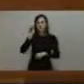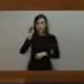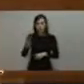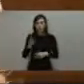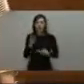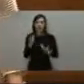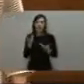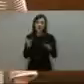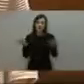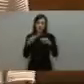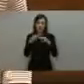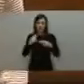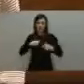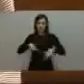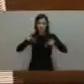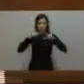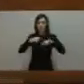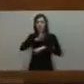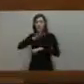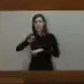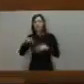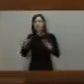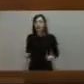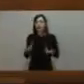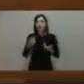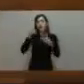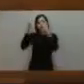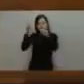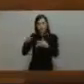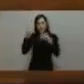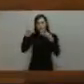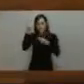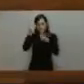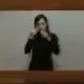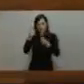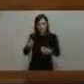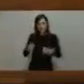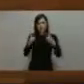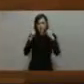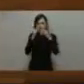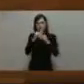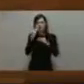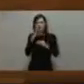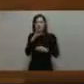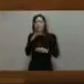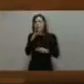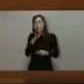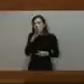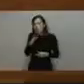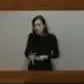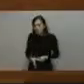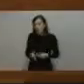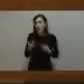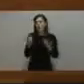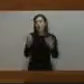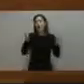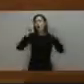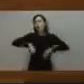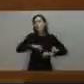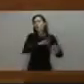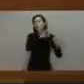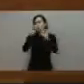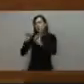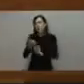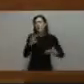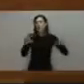la siguiente pregunta. ¿Cree usted que ha hecho los esfuerzos suficientes para defender acuerdos en defensa del interés